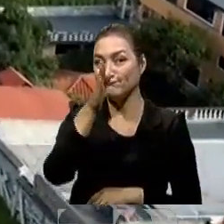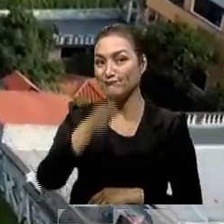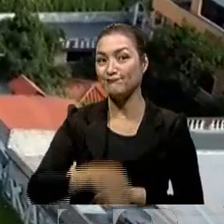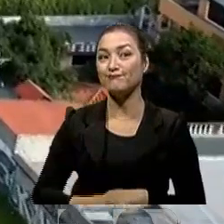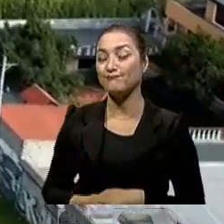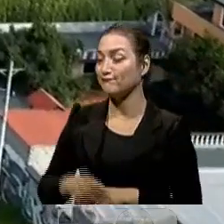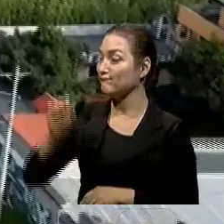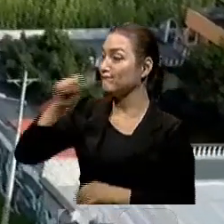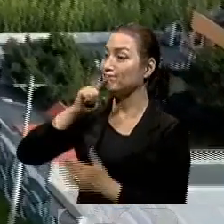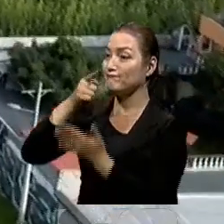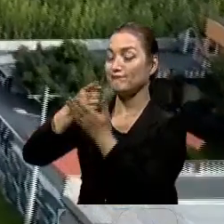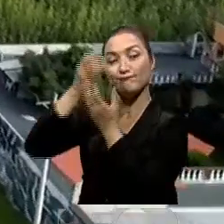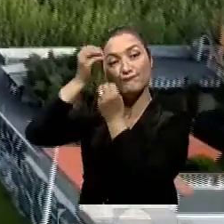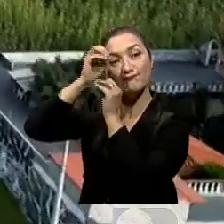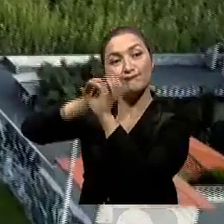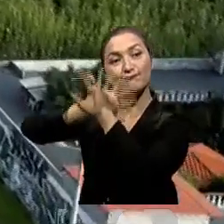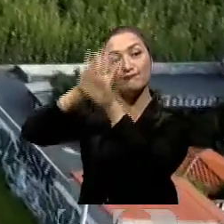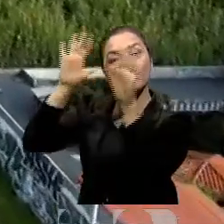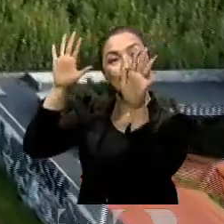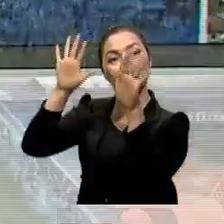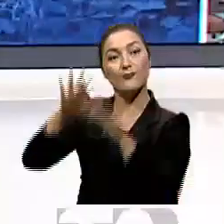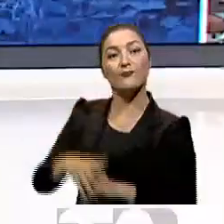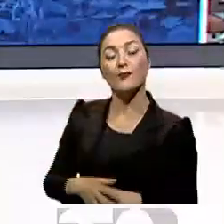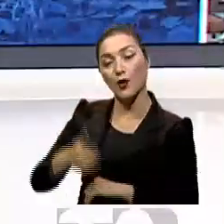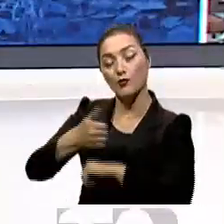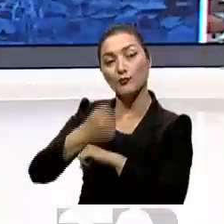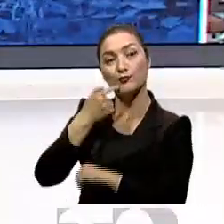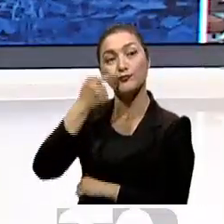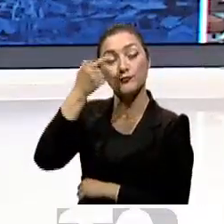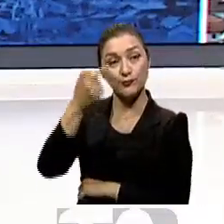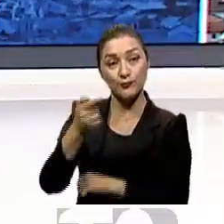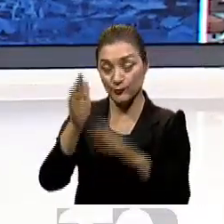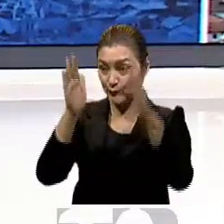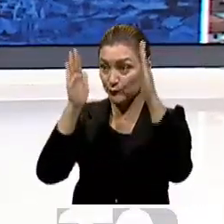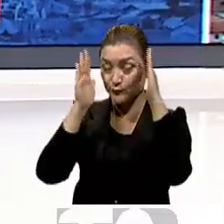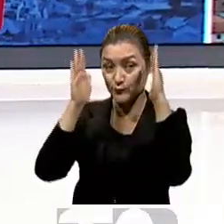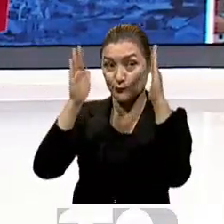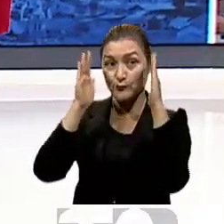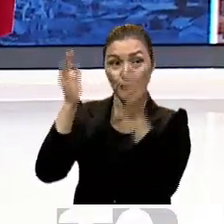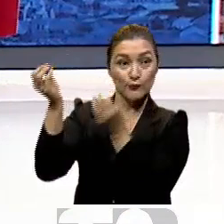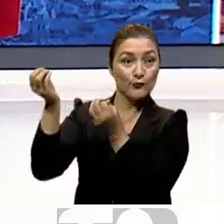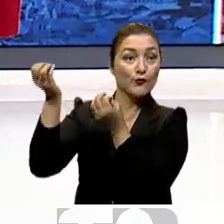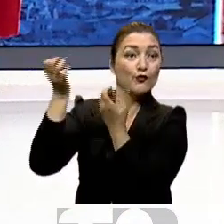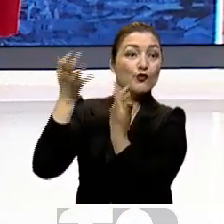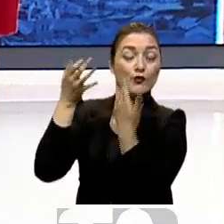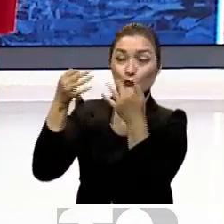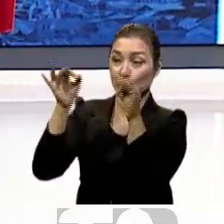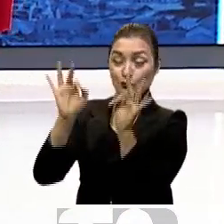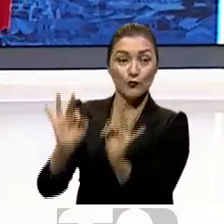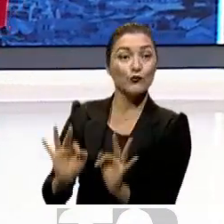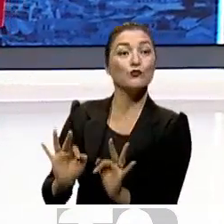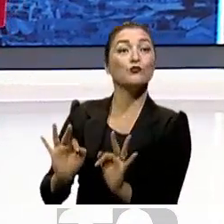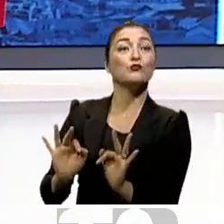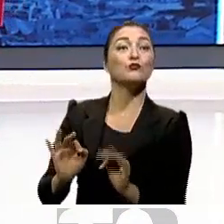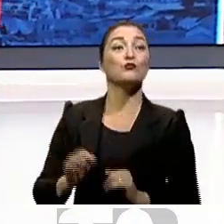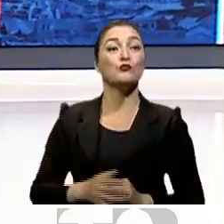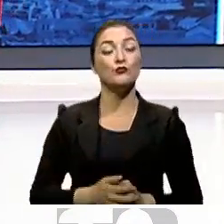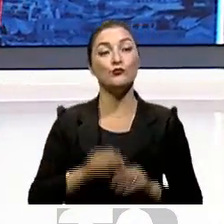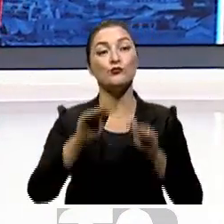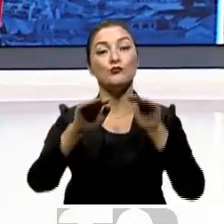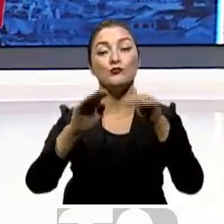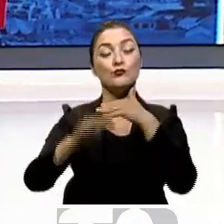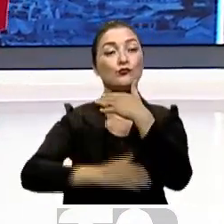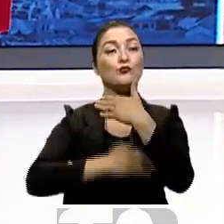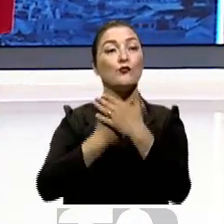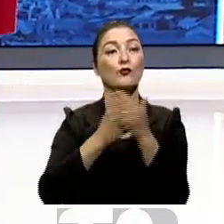también informados, María Isabel. Las autoridades ya lo han dicho, que hay que estar atentos a la información oficial. Así que desde aquí también hacemos un llamado